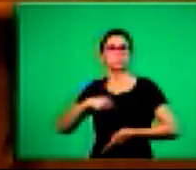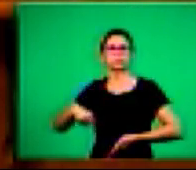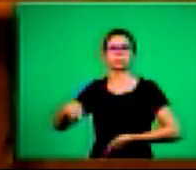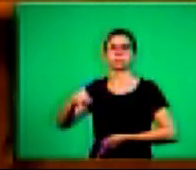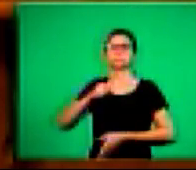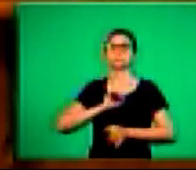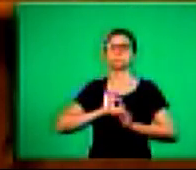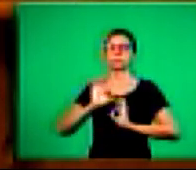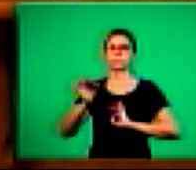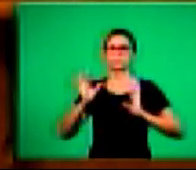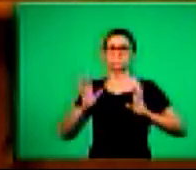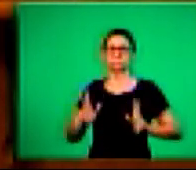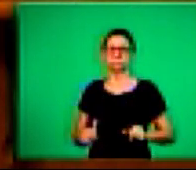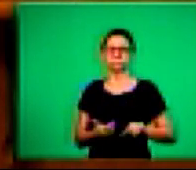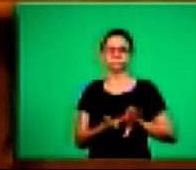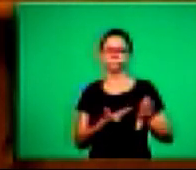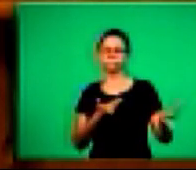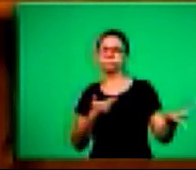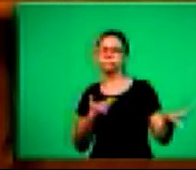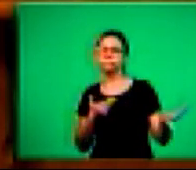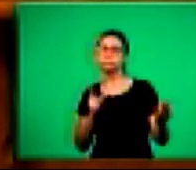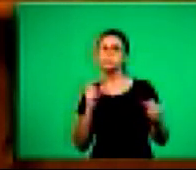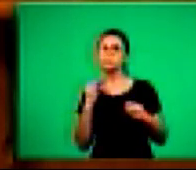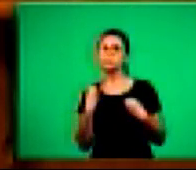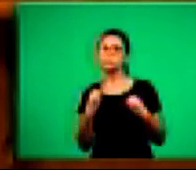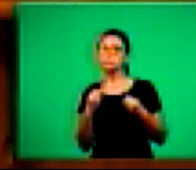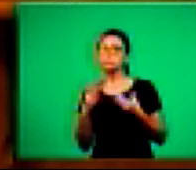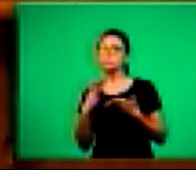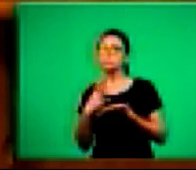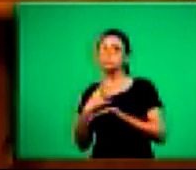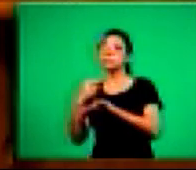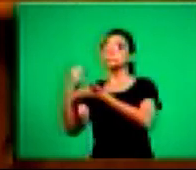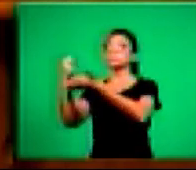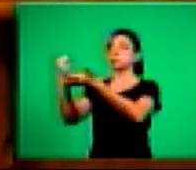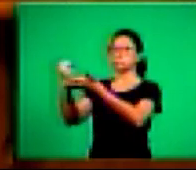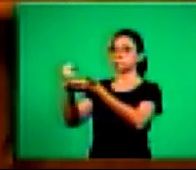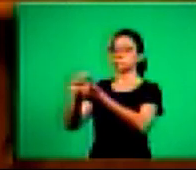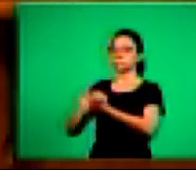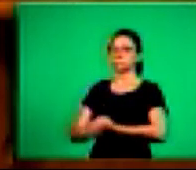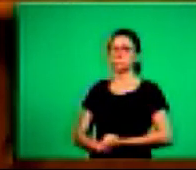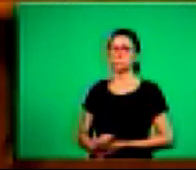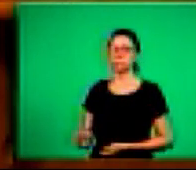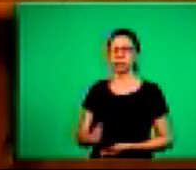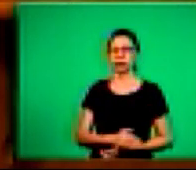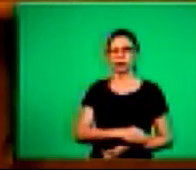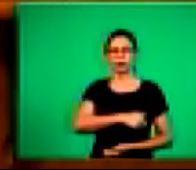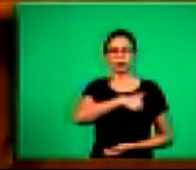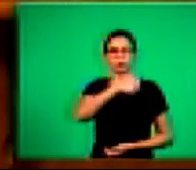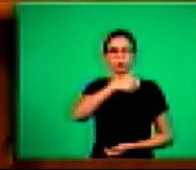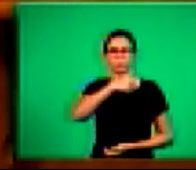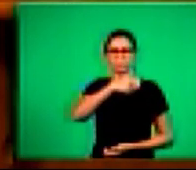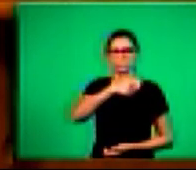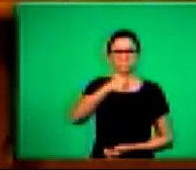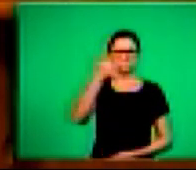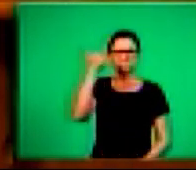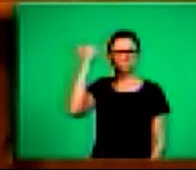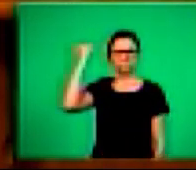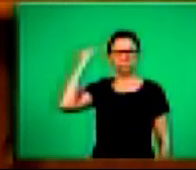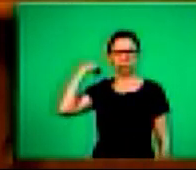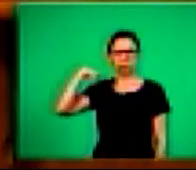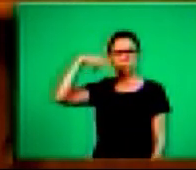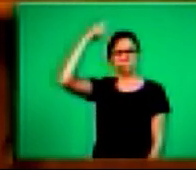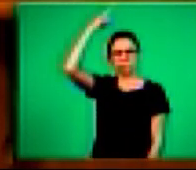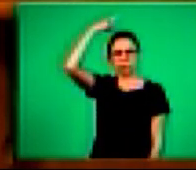prepara para su partida aquello que fue prometido la promesa del derramamiento del espíritu en el primer tiempo de la iglesia